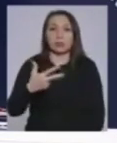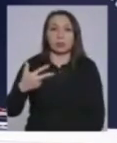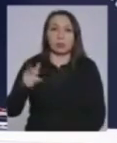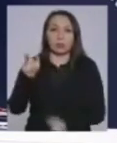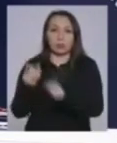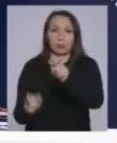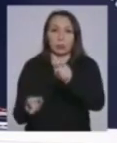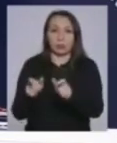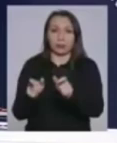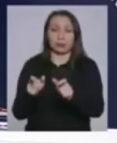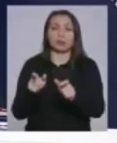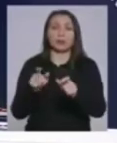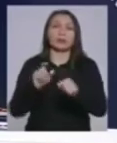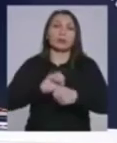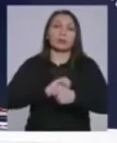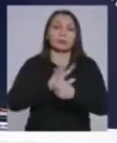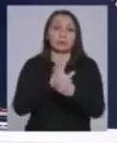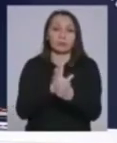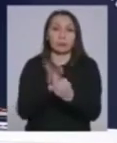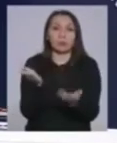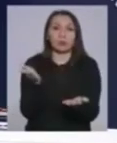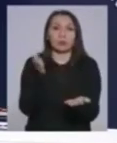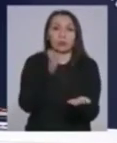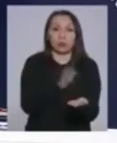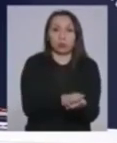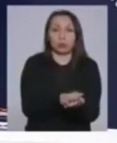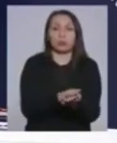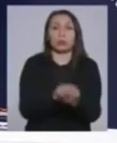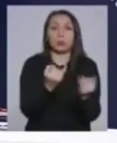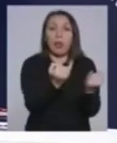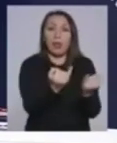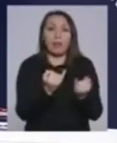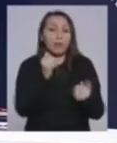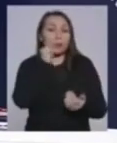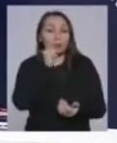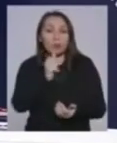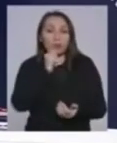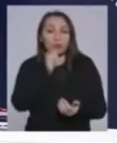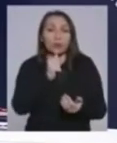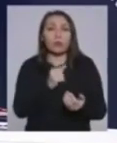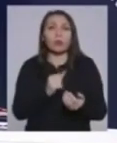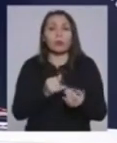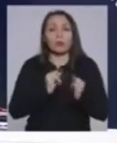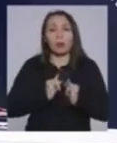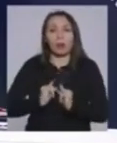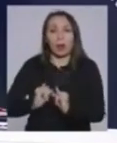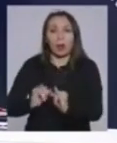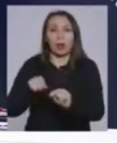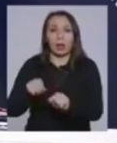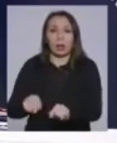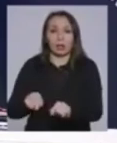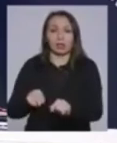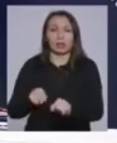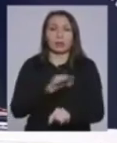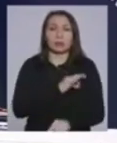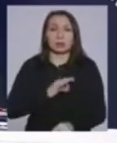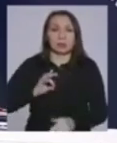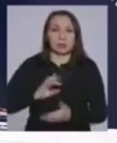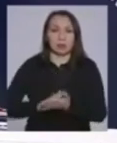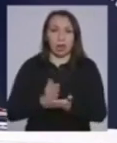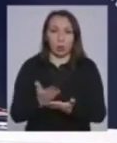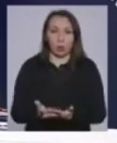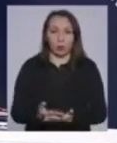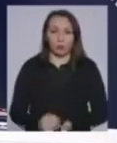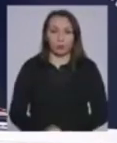5.688 personas asociadas al COVID-19, según el informe diario que estamos dando de parte del Ministerio de